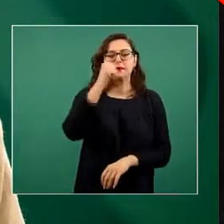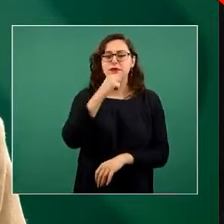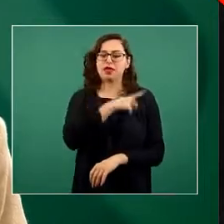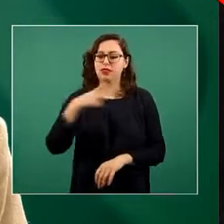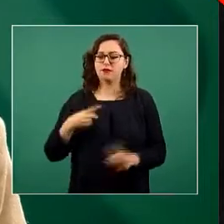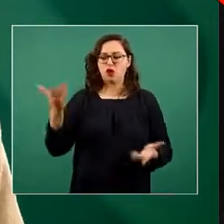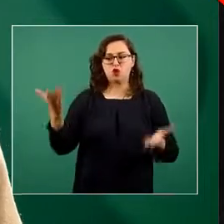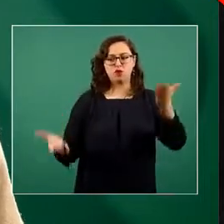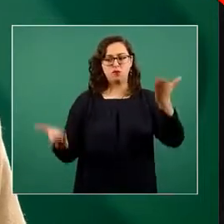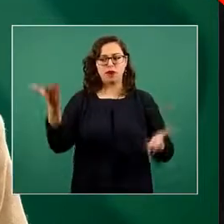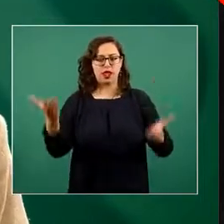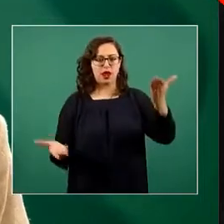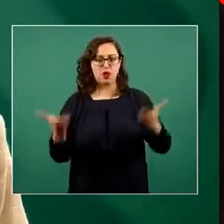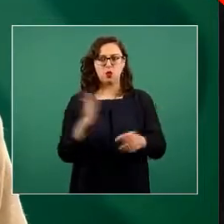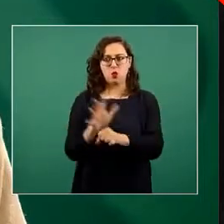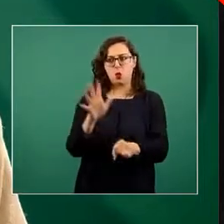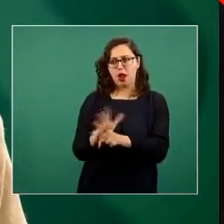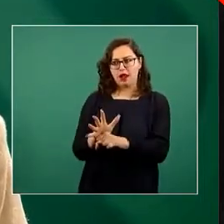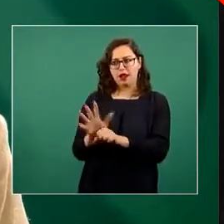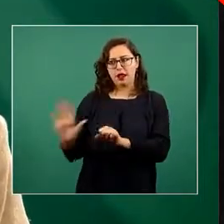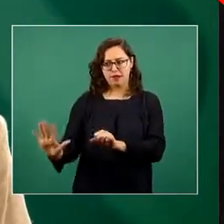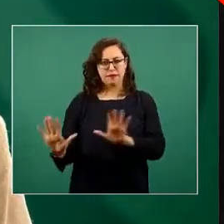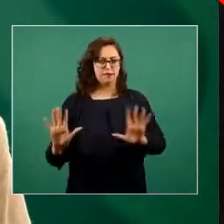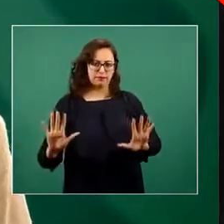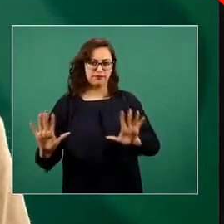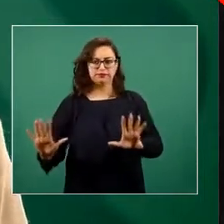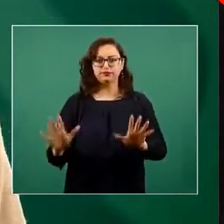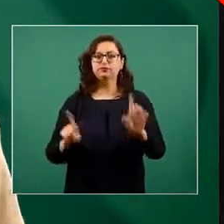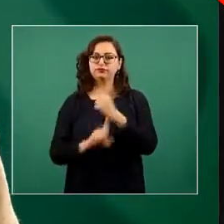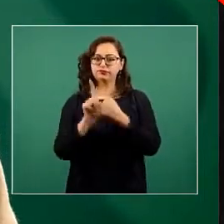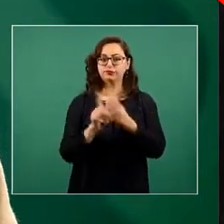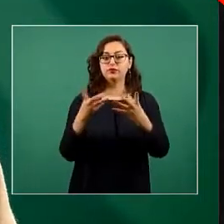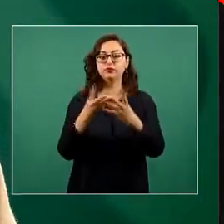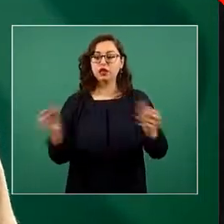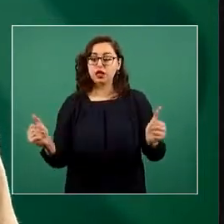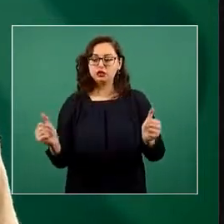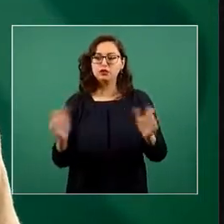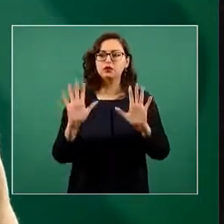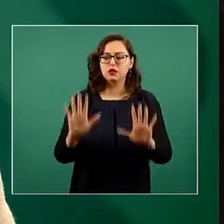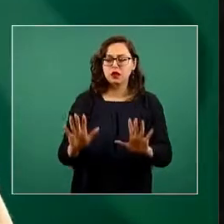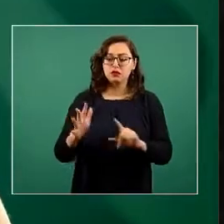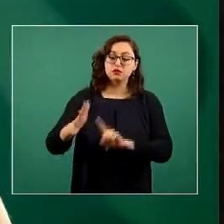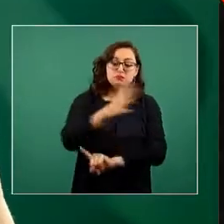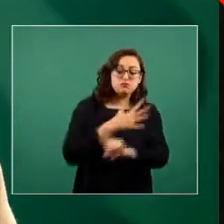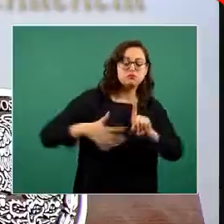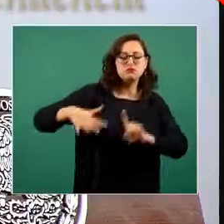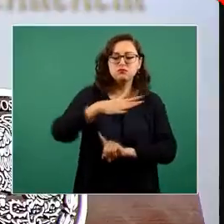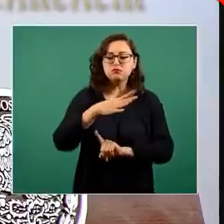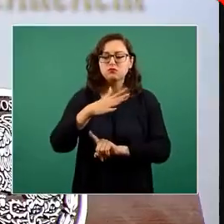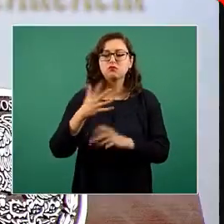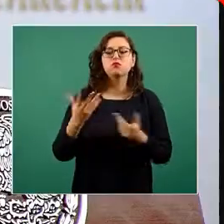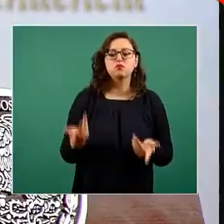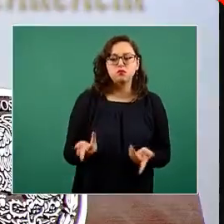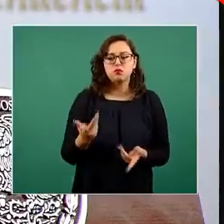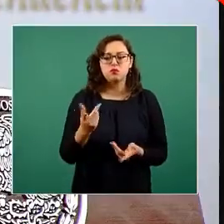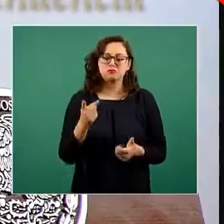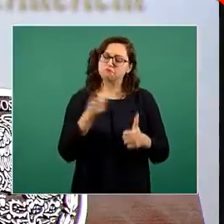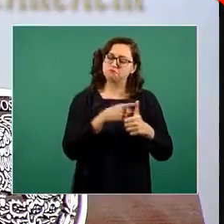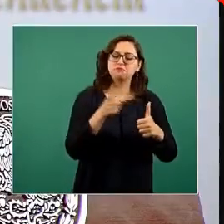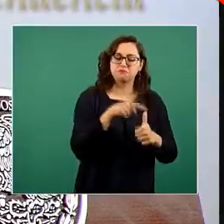siempre pondera derechos para resolver un conflicto y siempre establece cuál derecho en un cierto caso, en un cierto momento,